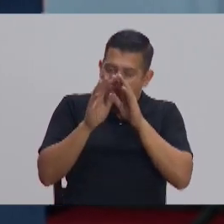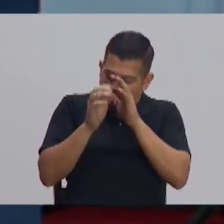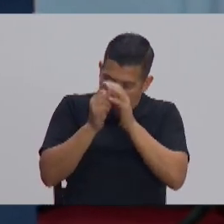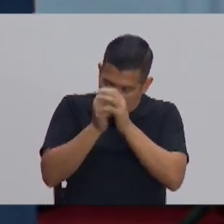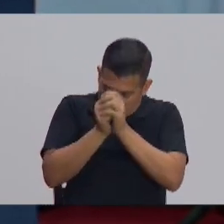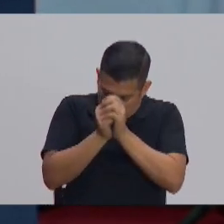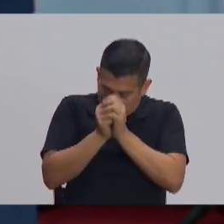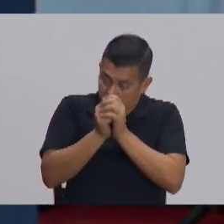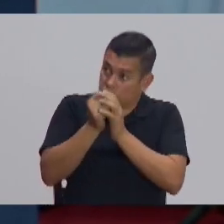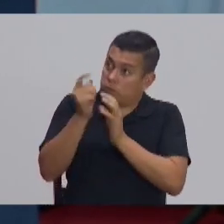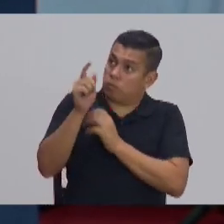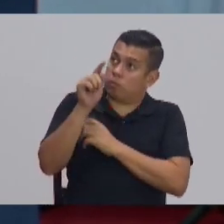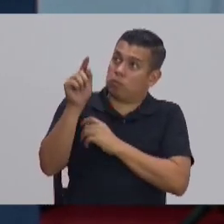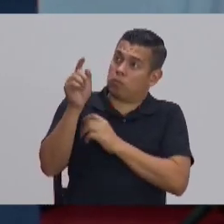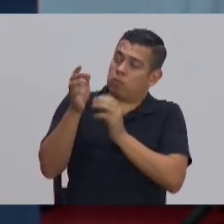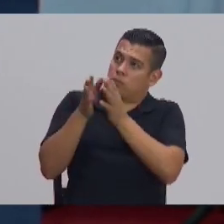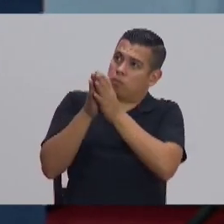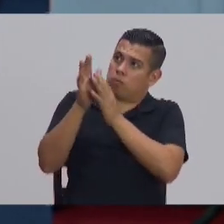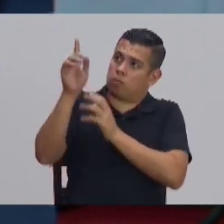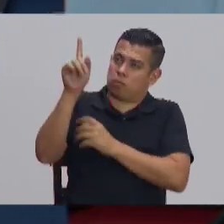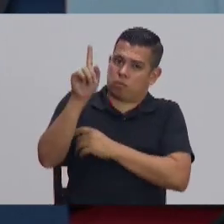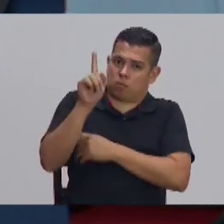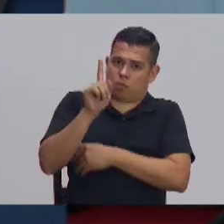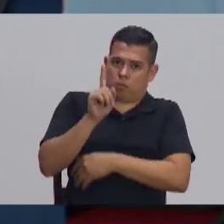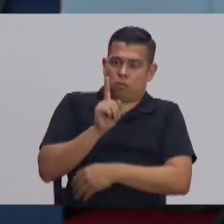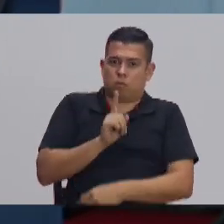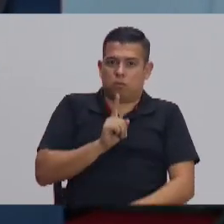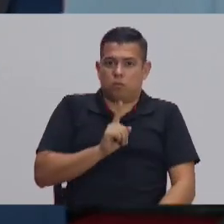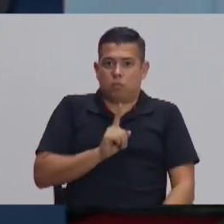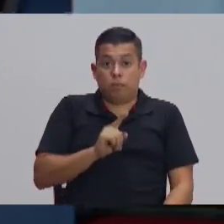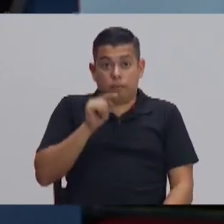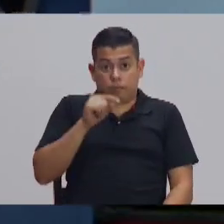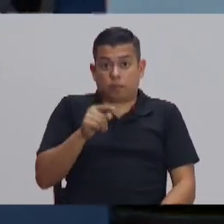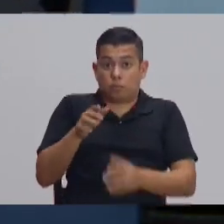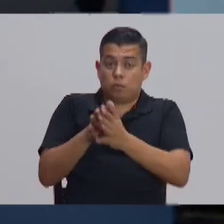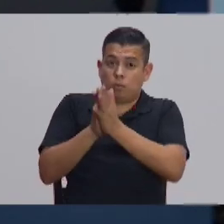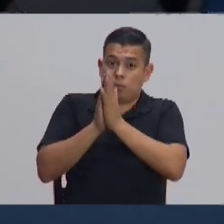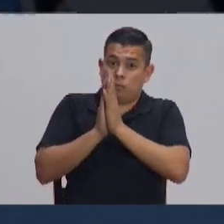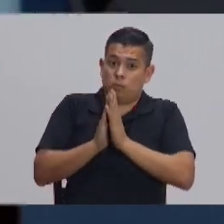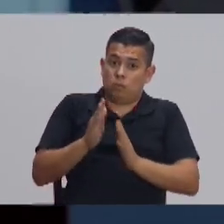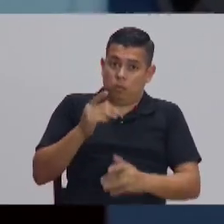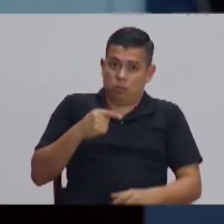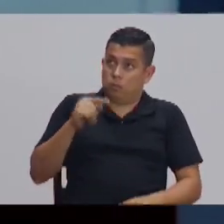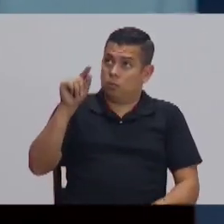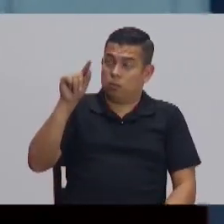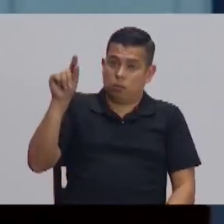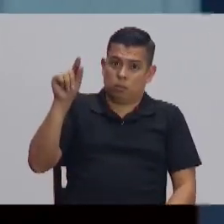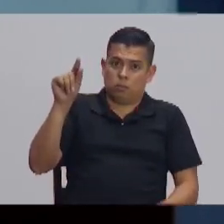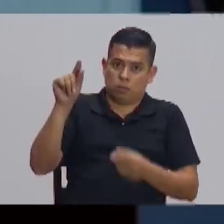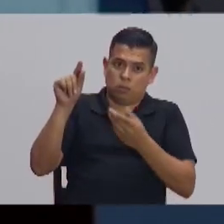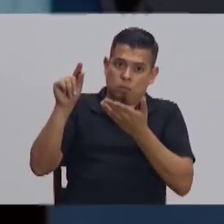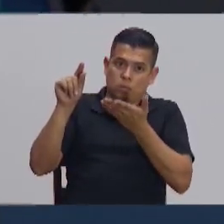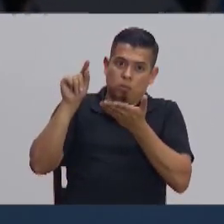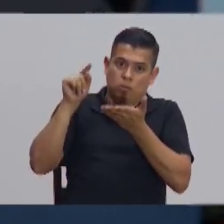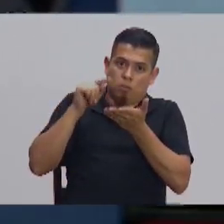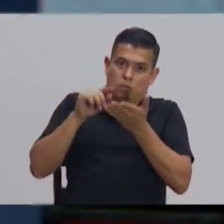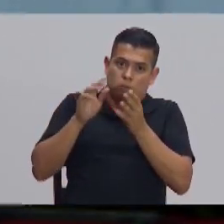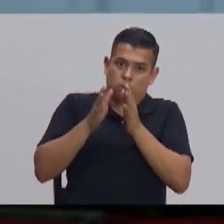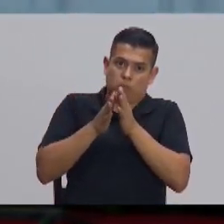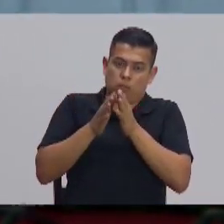nombre del señor es porque lo dice el maná para ti y nos dice y todo aquel que invocar en el nombre del señor será